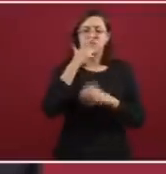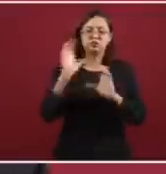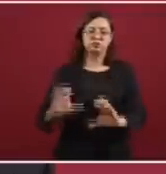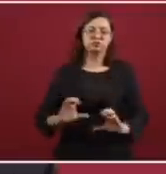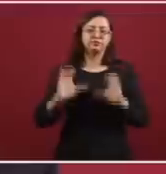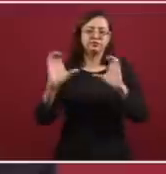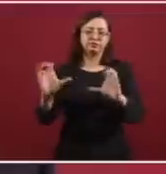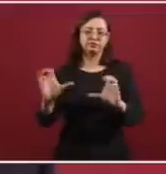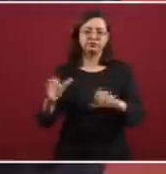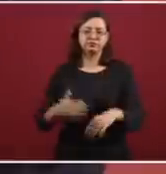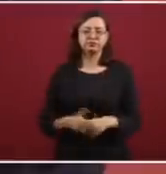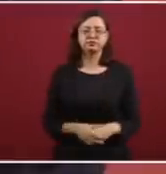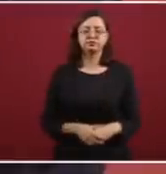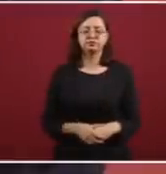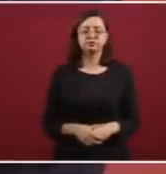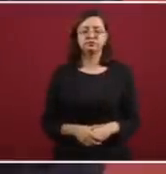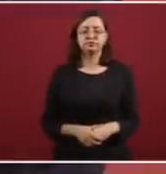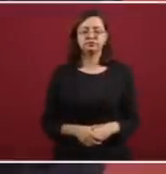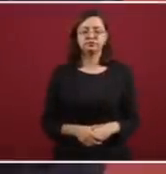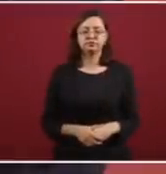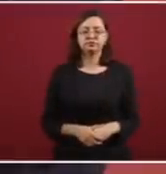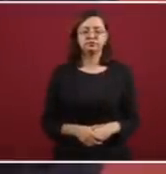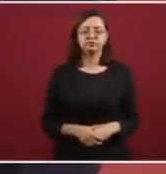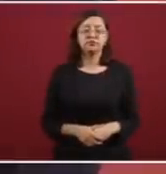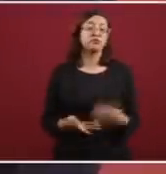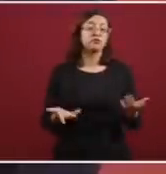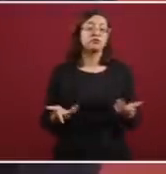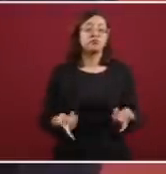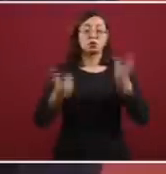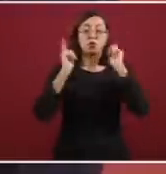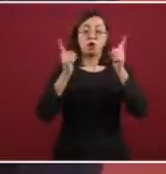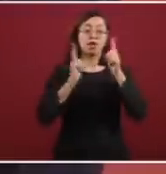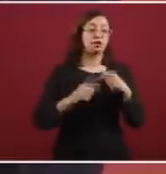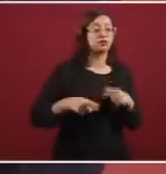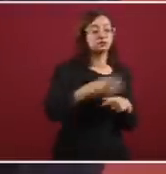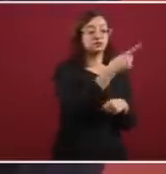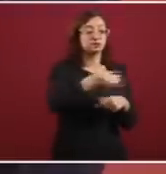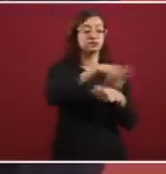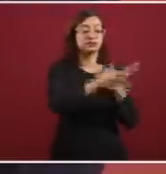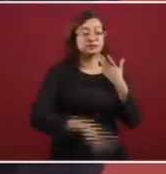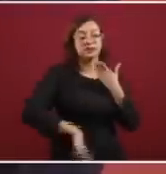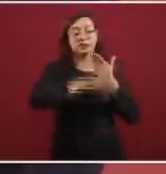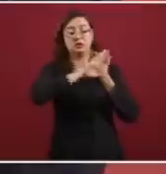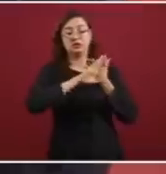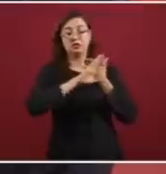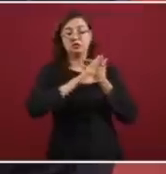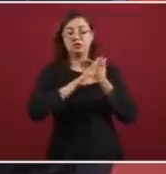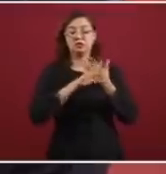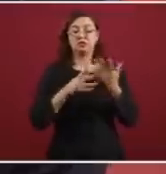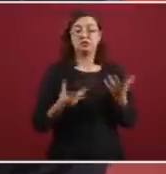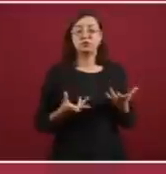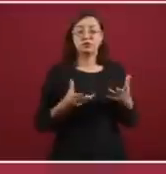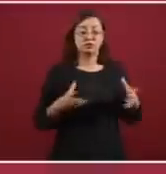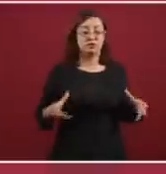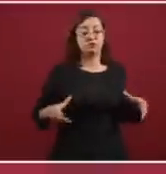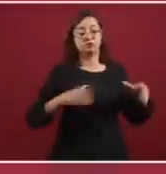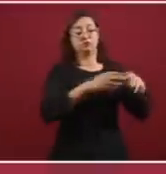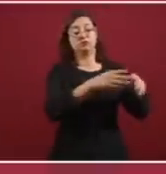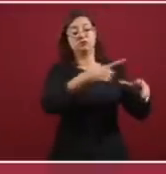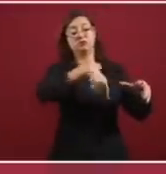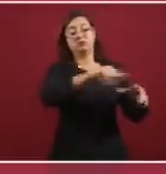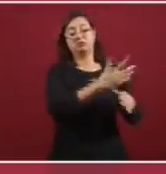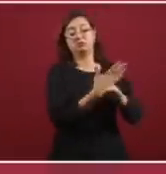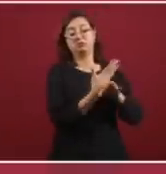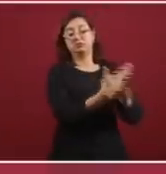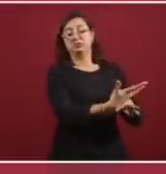A mí me gustaría que nuestros adversarios, que hablaban de que